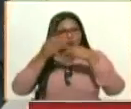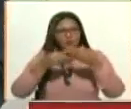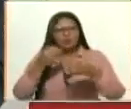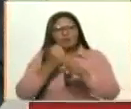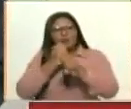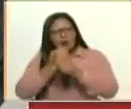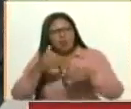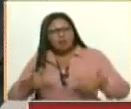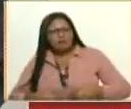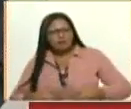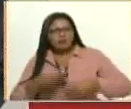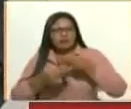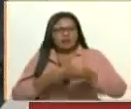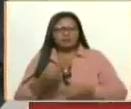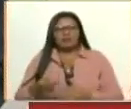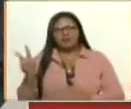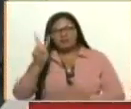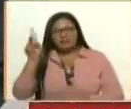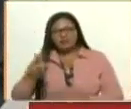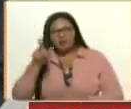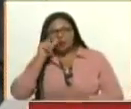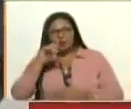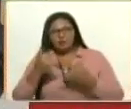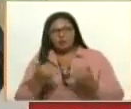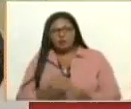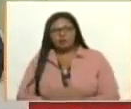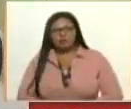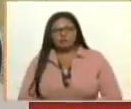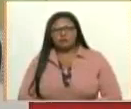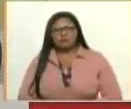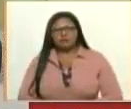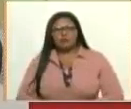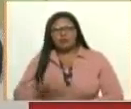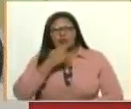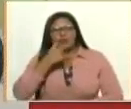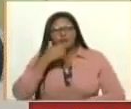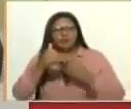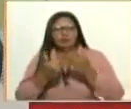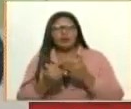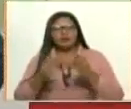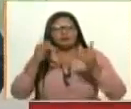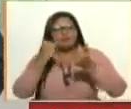trabajo de estos venezolanos y venezolanas. ¿Eh? Qué bonito, sobre todo este cierre del año 2022. Vamos.